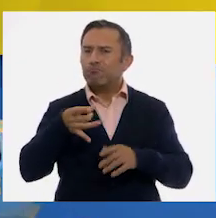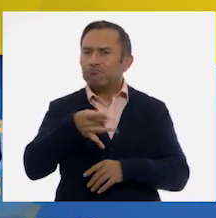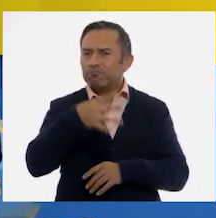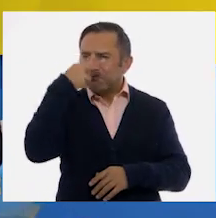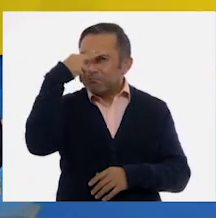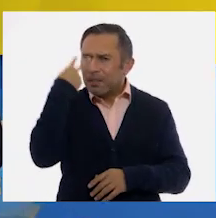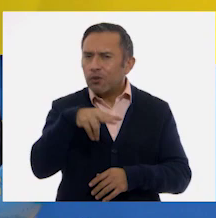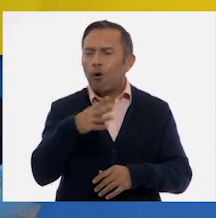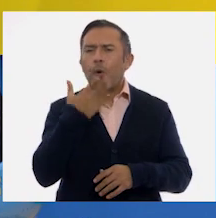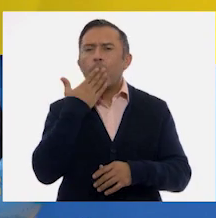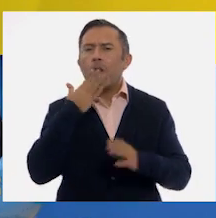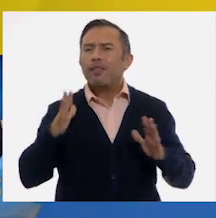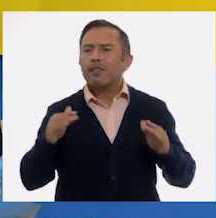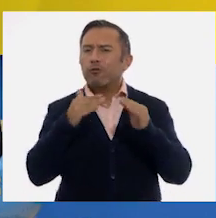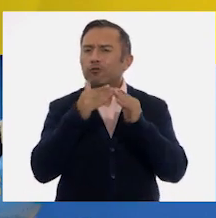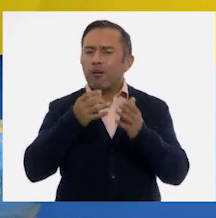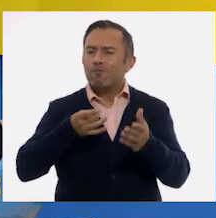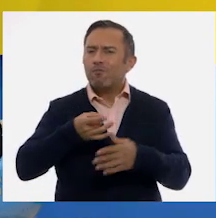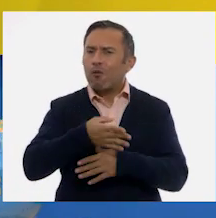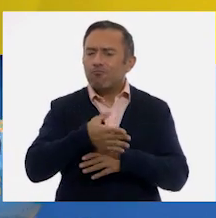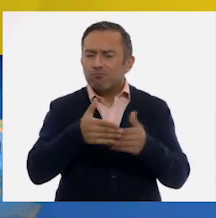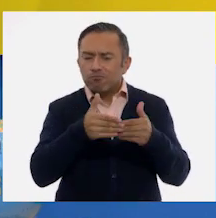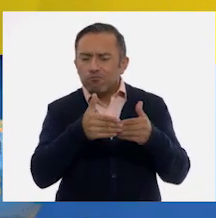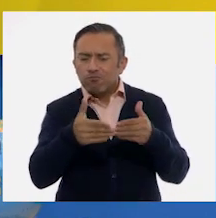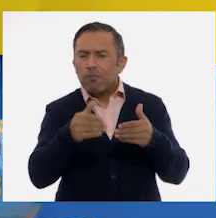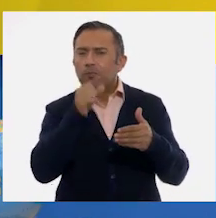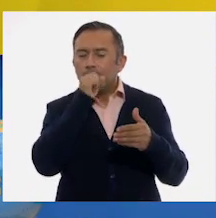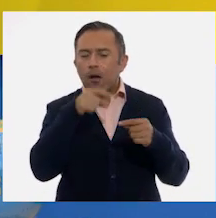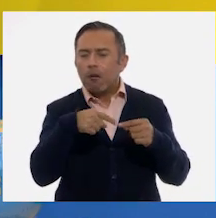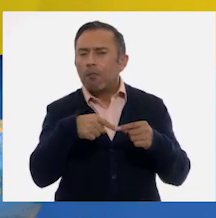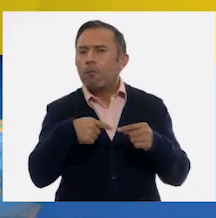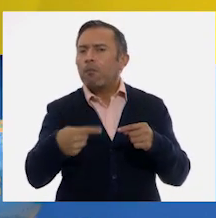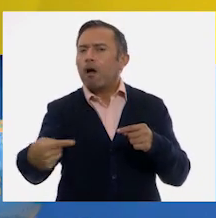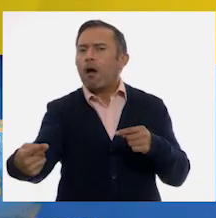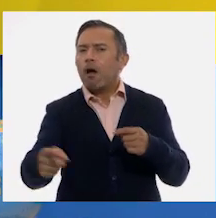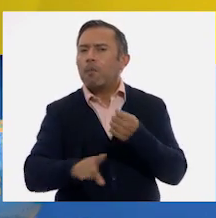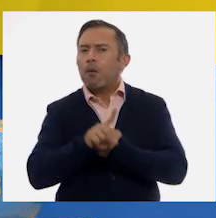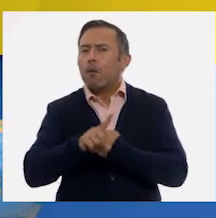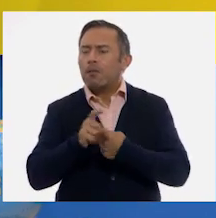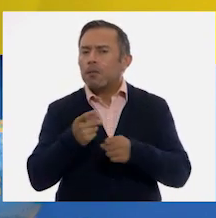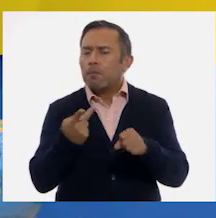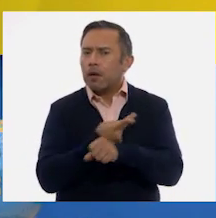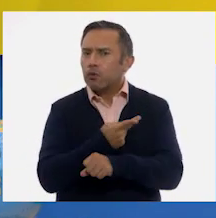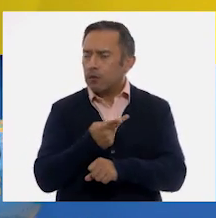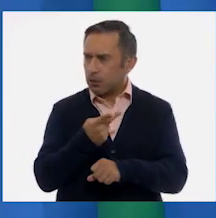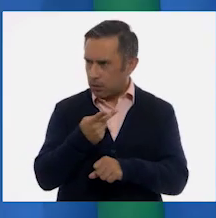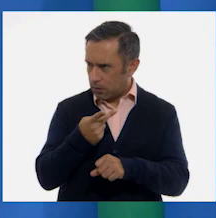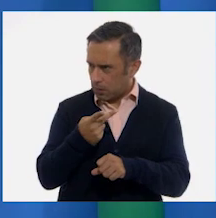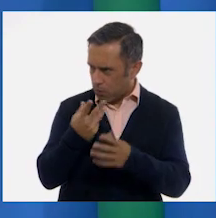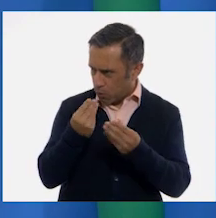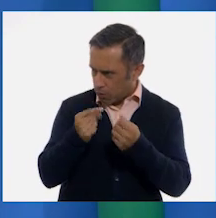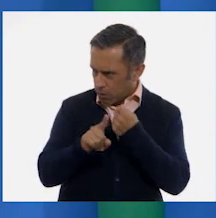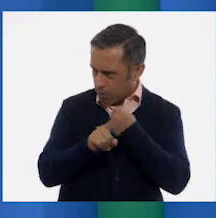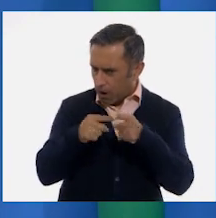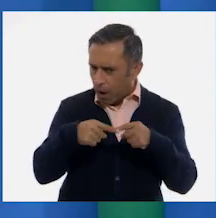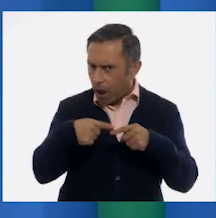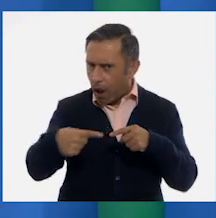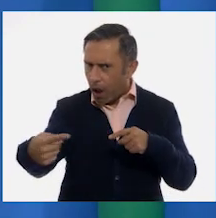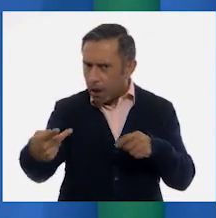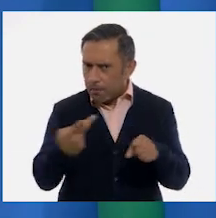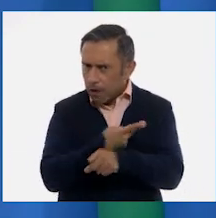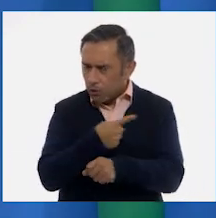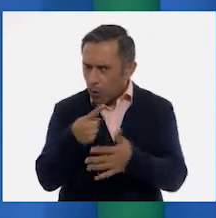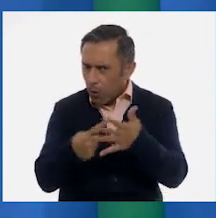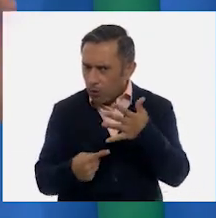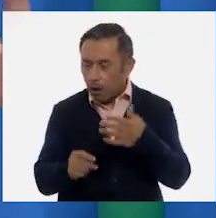maestra, ¿consecuencias? ¿Eso quiere decir que hubo más de una consecuencia de la conquista? Así es, Juan Carlos. Uy.